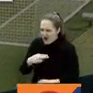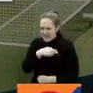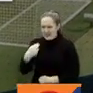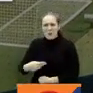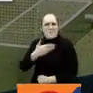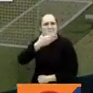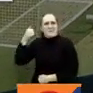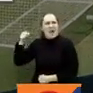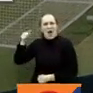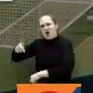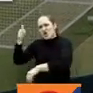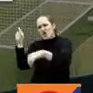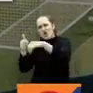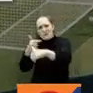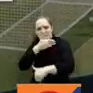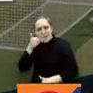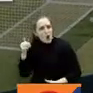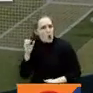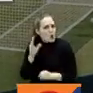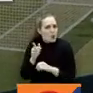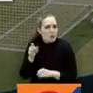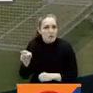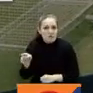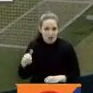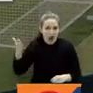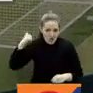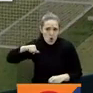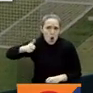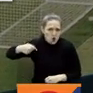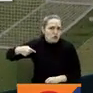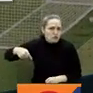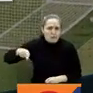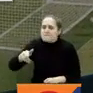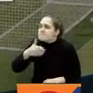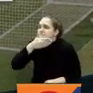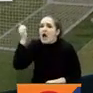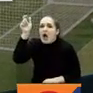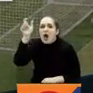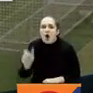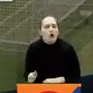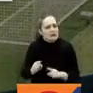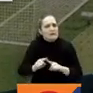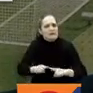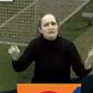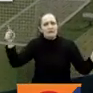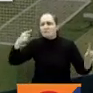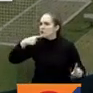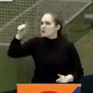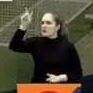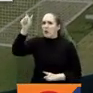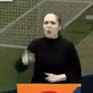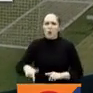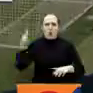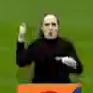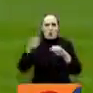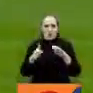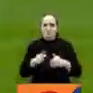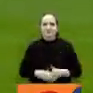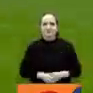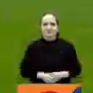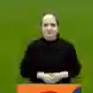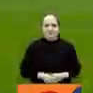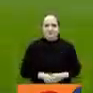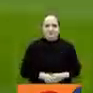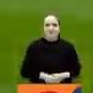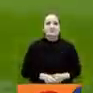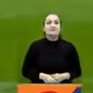mejor delantero que ha pasado por aquí y mira que han pasado buenos. Pero Falcao marca la diferencia, sentenció un aficionado. Y memes